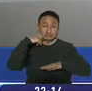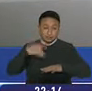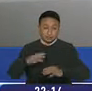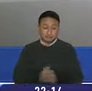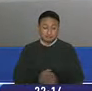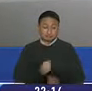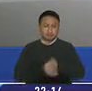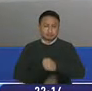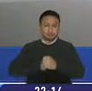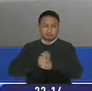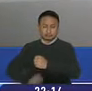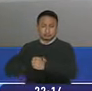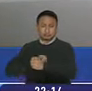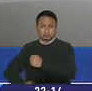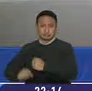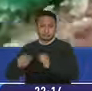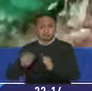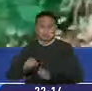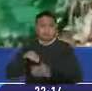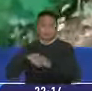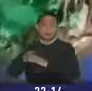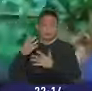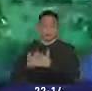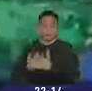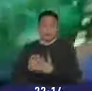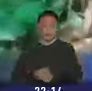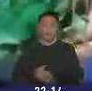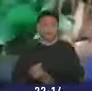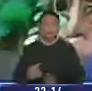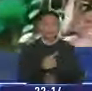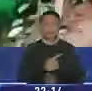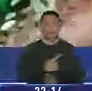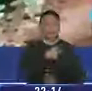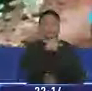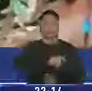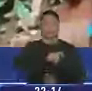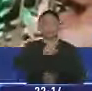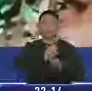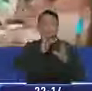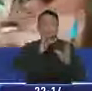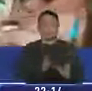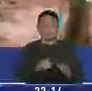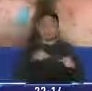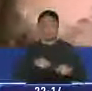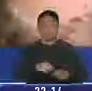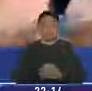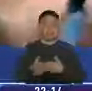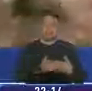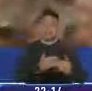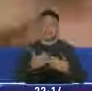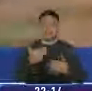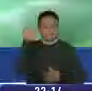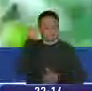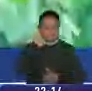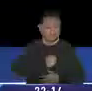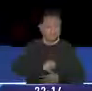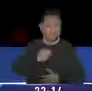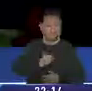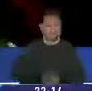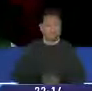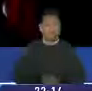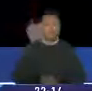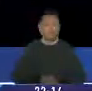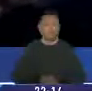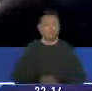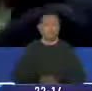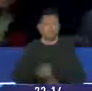nacimientos en los centros de detención. Ellos forman parte de la larga lista de ecuatorianos que se aventuraron en búsqueda de mejores días, como este